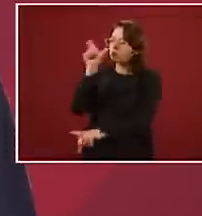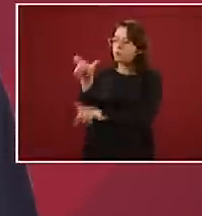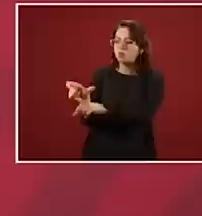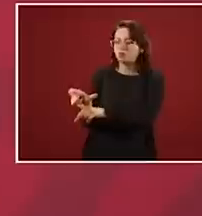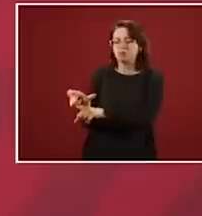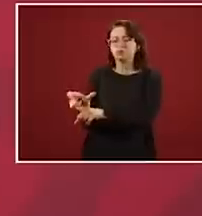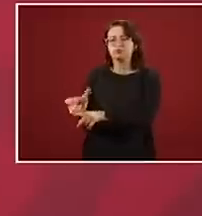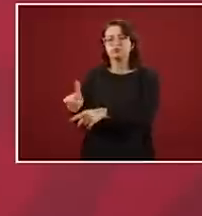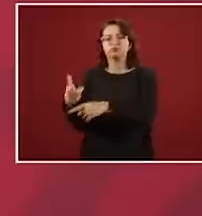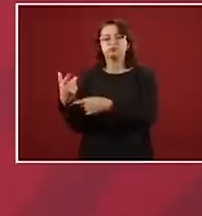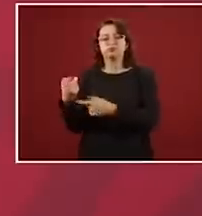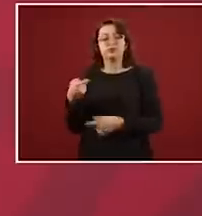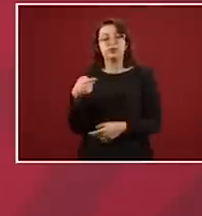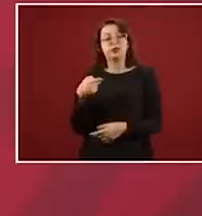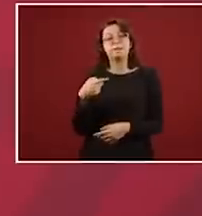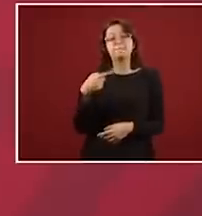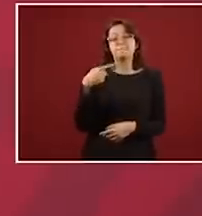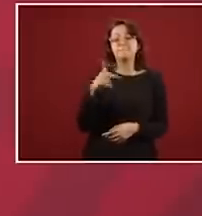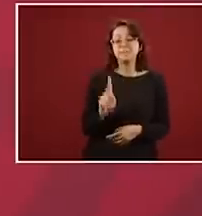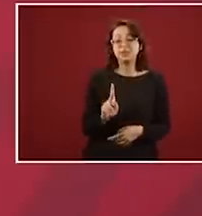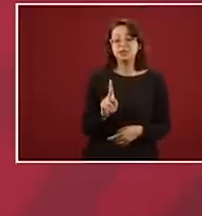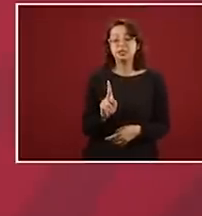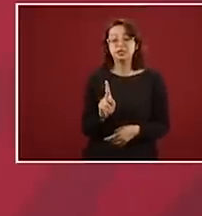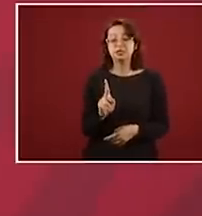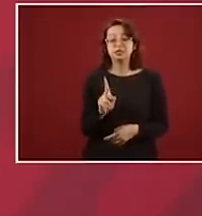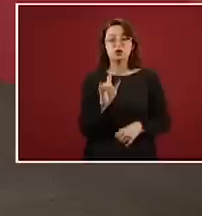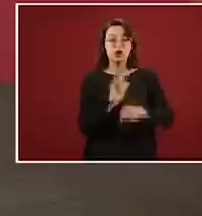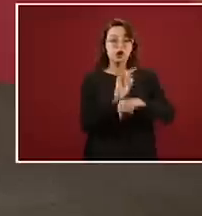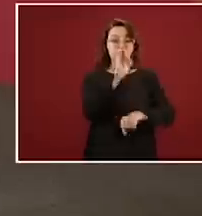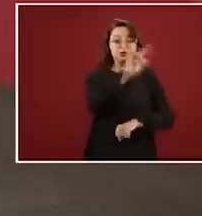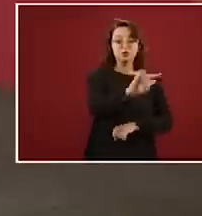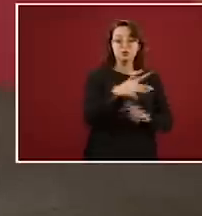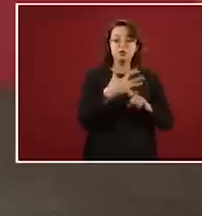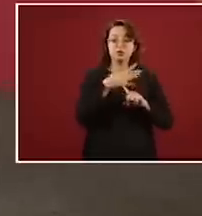pero no para el traslado de funcionarios,